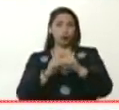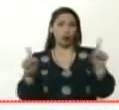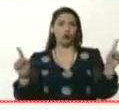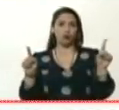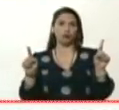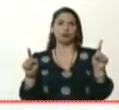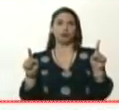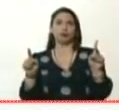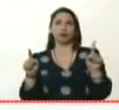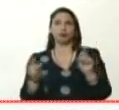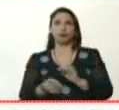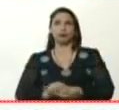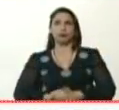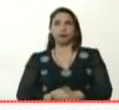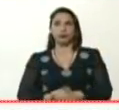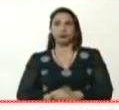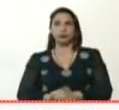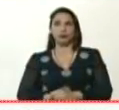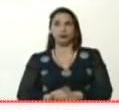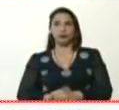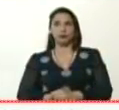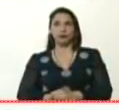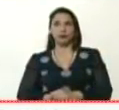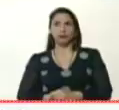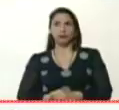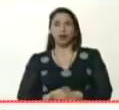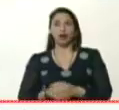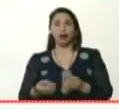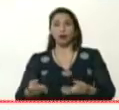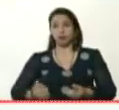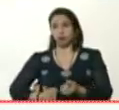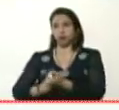de pasado los laxos, a Irene Sáez para apoyar